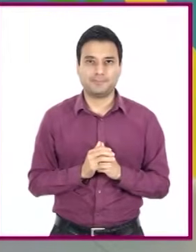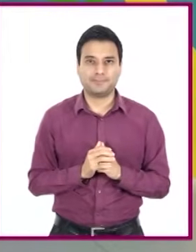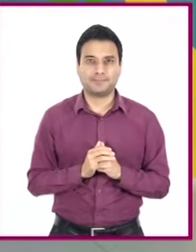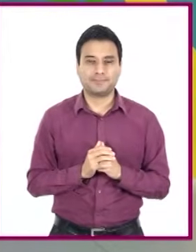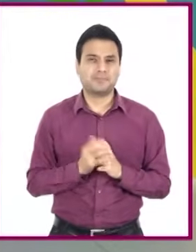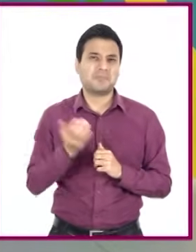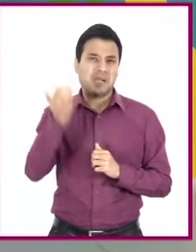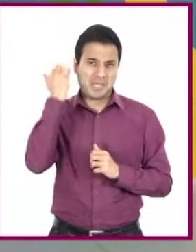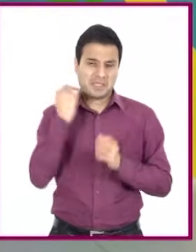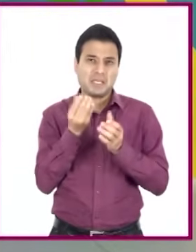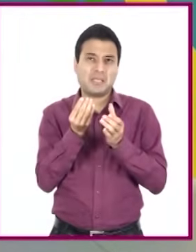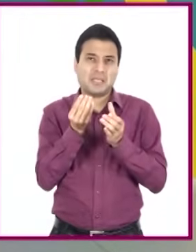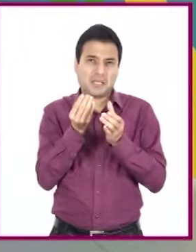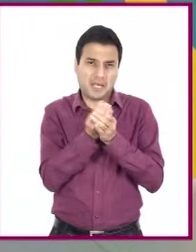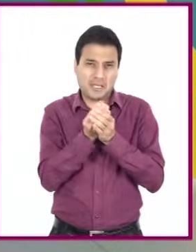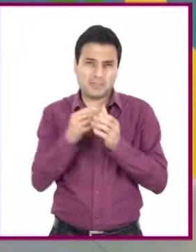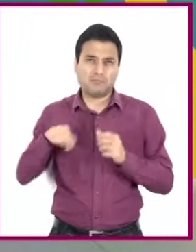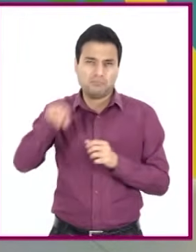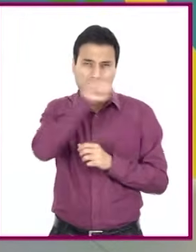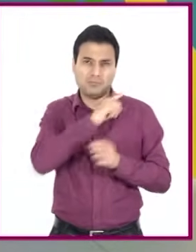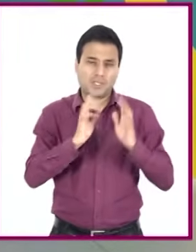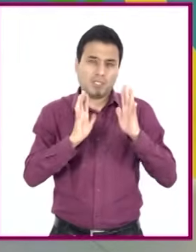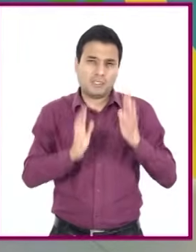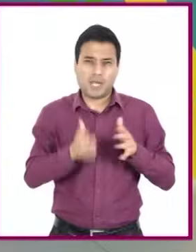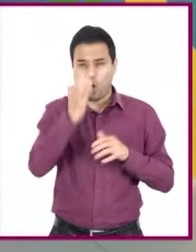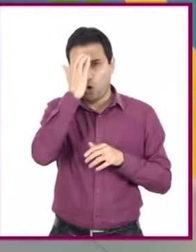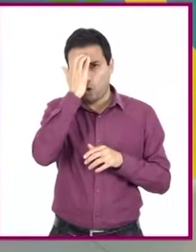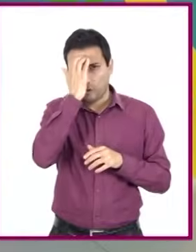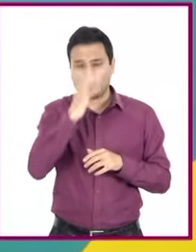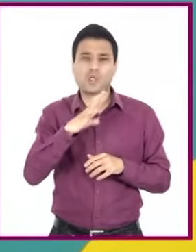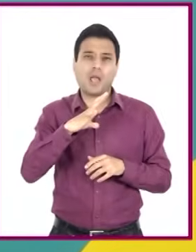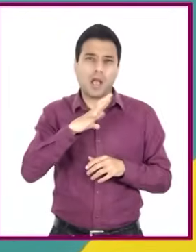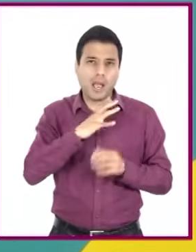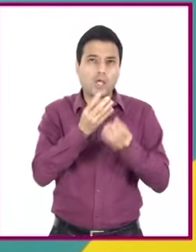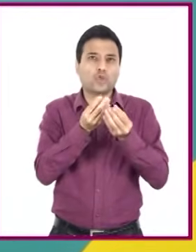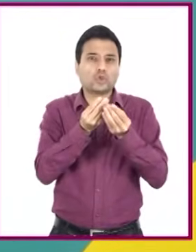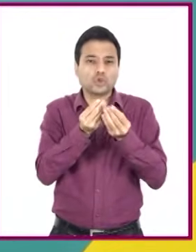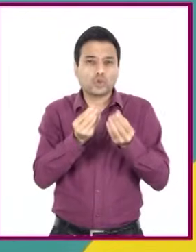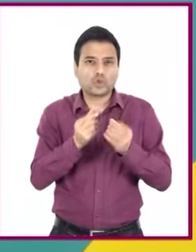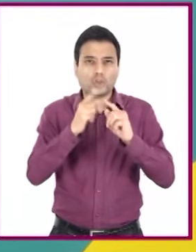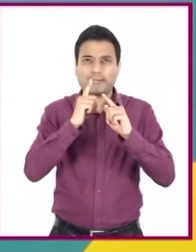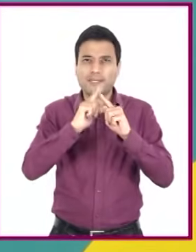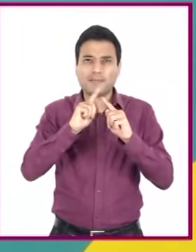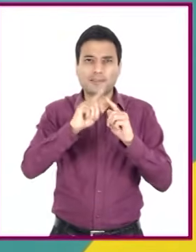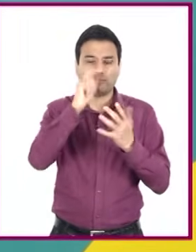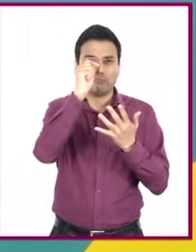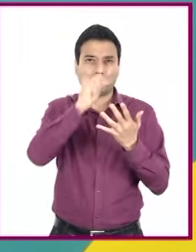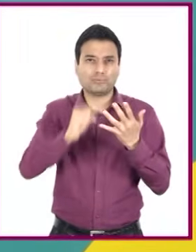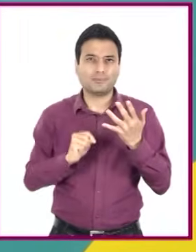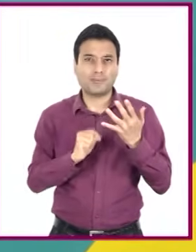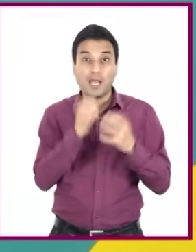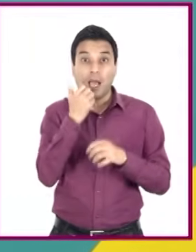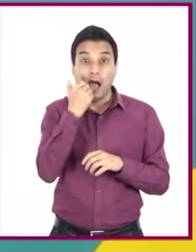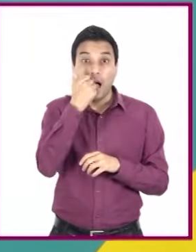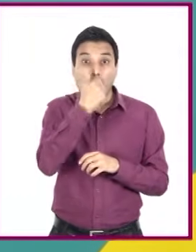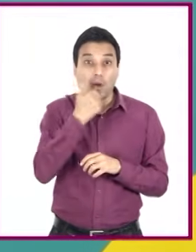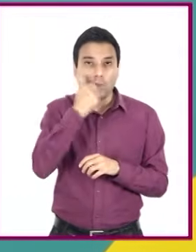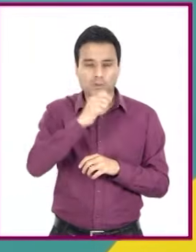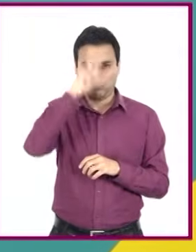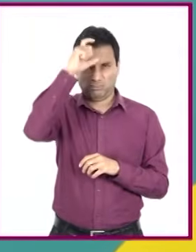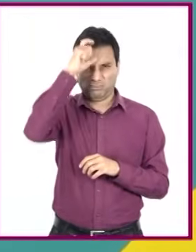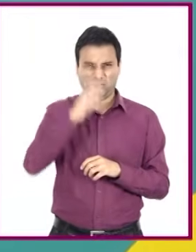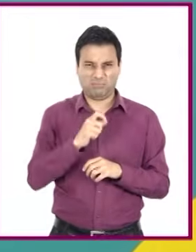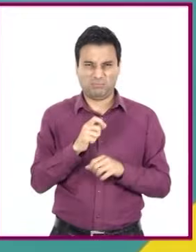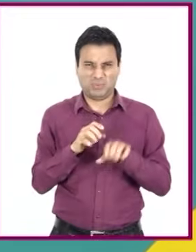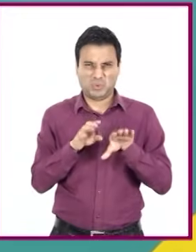sesiones pasadas reconocimos que hay muchas alternativas de solución, pero quizás las y los estudiantes se pregunten cuál puede ser